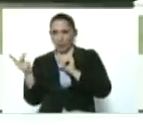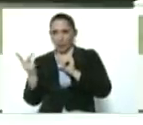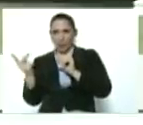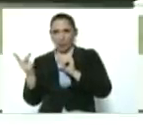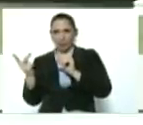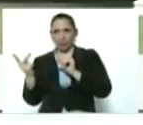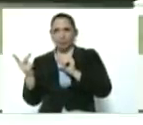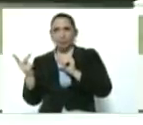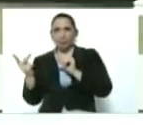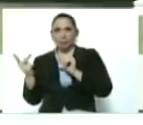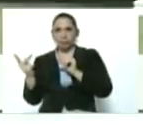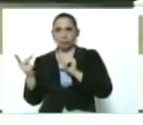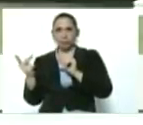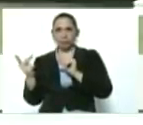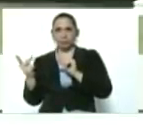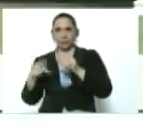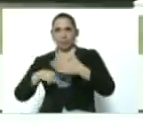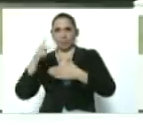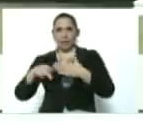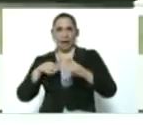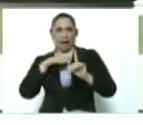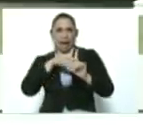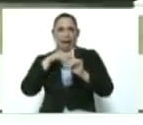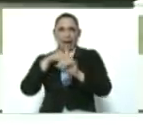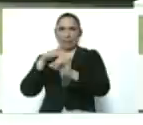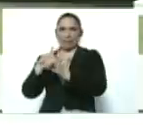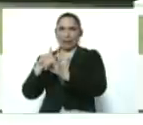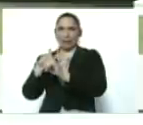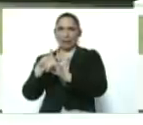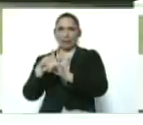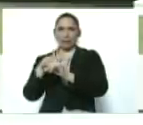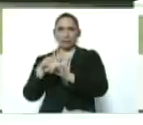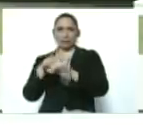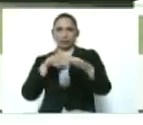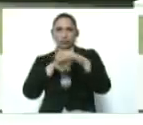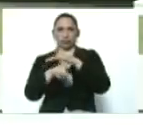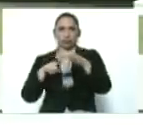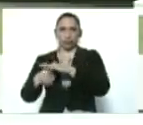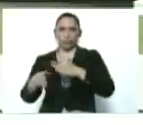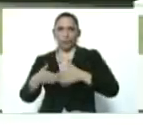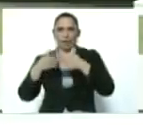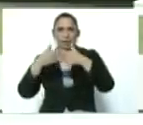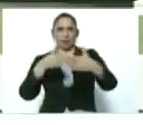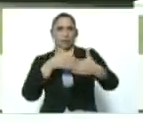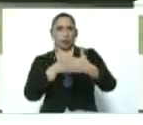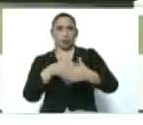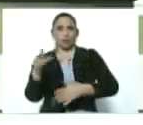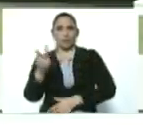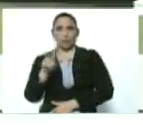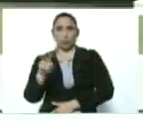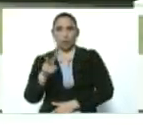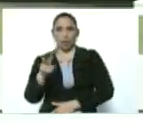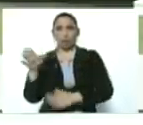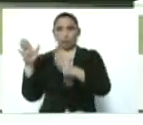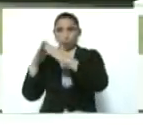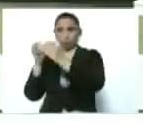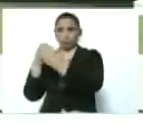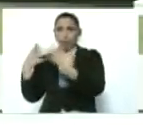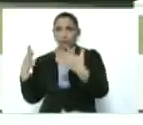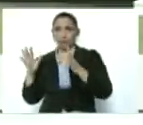el plan de ataque incursión marítima contra venezuela la casa blanca